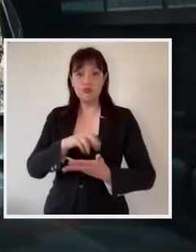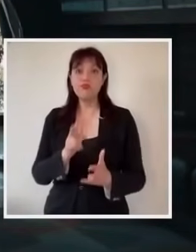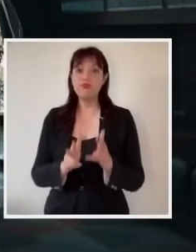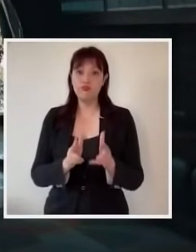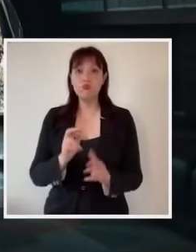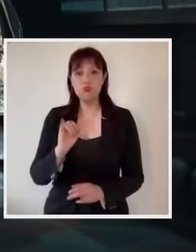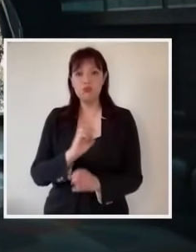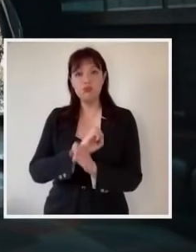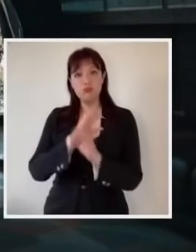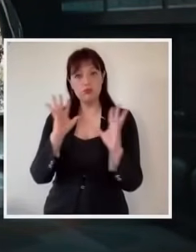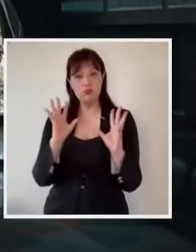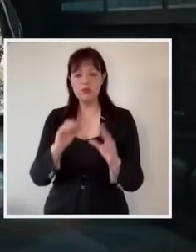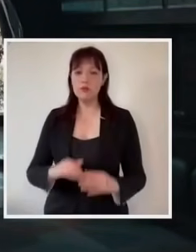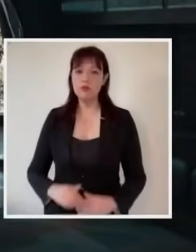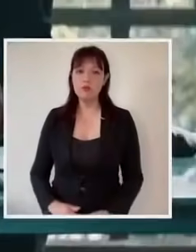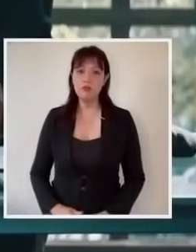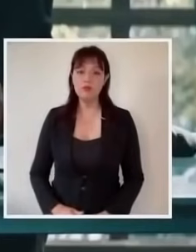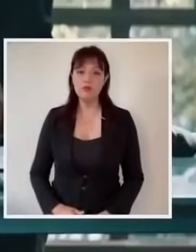claro.